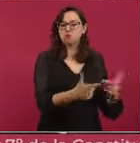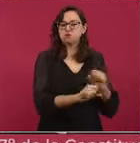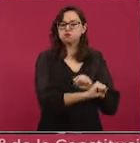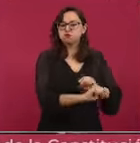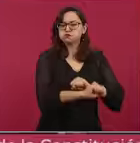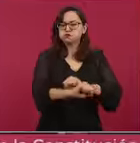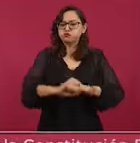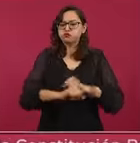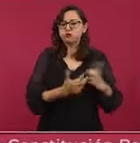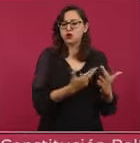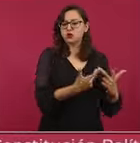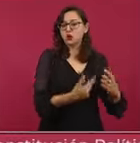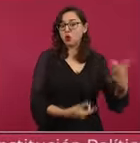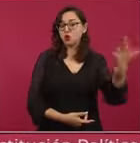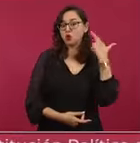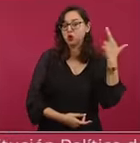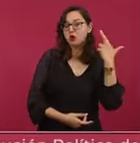busca de,